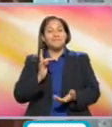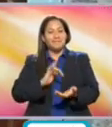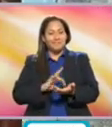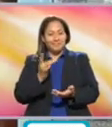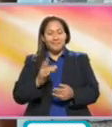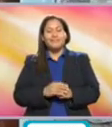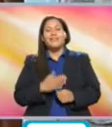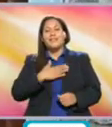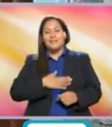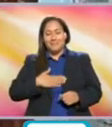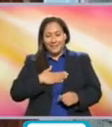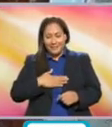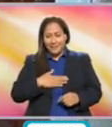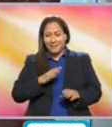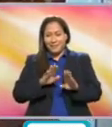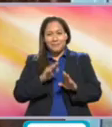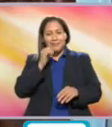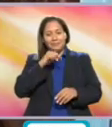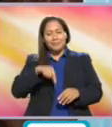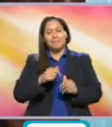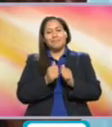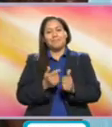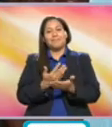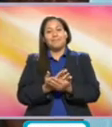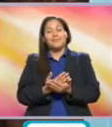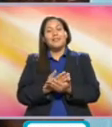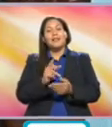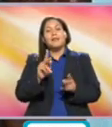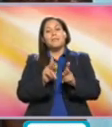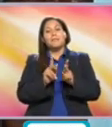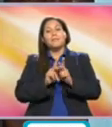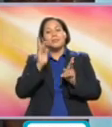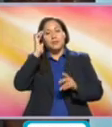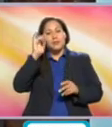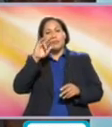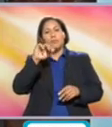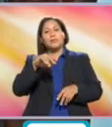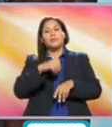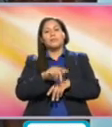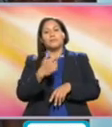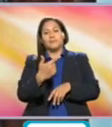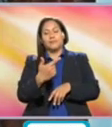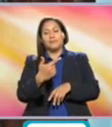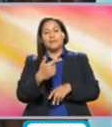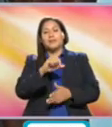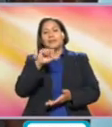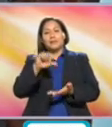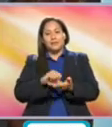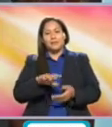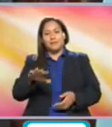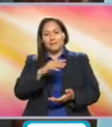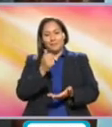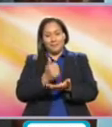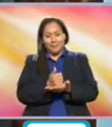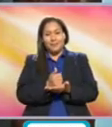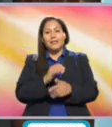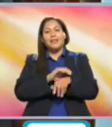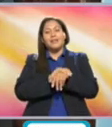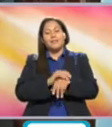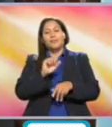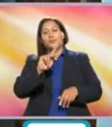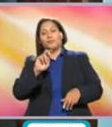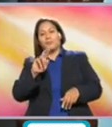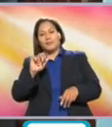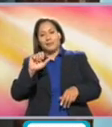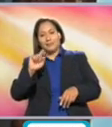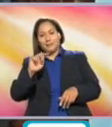Gracias. No, es un placer. Como siempre, aquí los espero. Plaza San Juan, número 7, en el puro centro de la ciudad. Su amigo